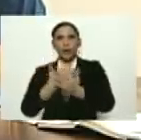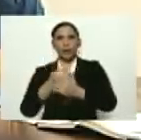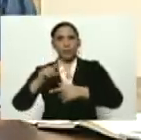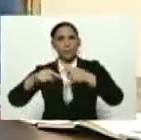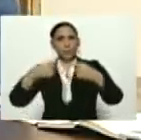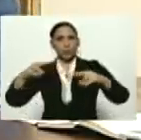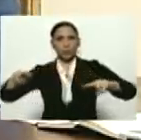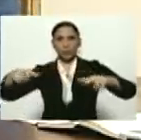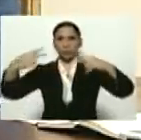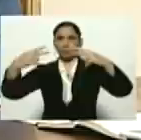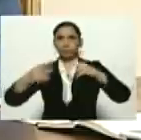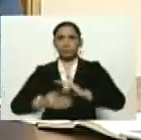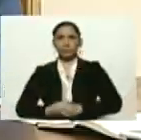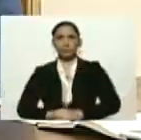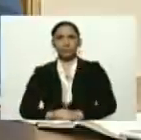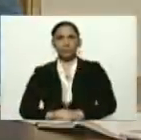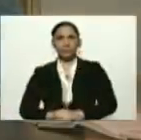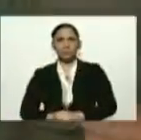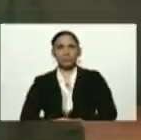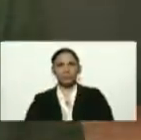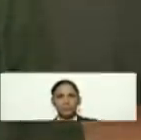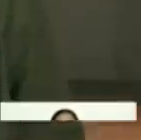próxima, muchas gracias.